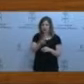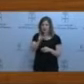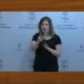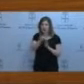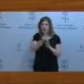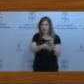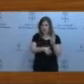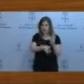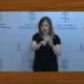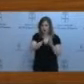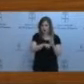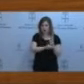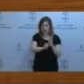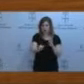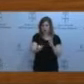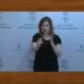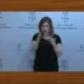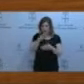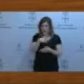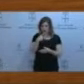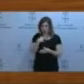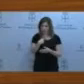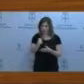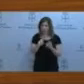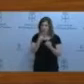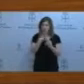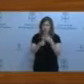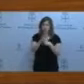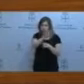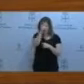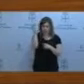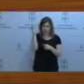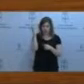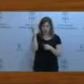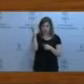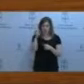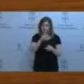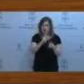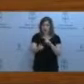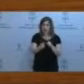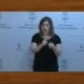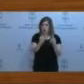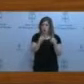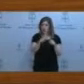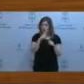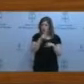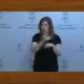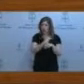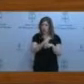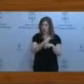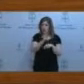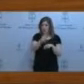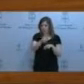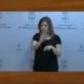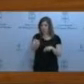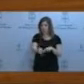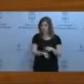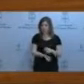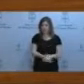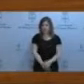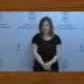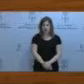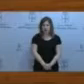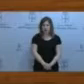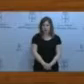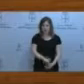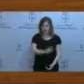esta que le pasó. ¿Quiere usted decirme que las consultas de enfermería no tienen que alternarse, reduciendo así el tiempo de cada hora para poder desarrollar su actividad?